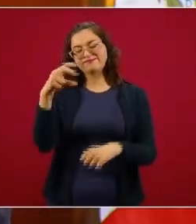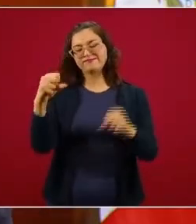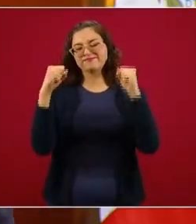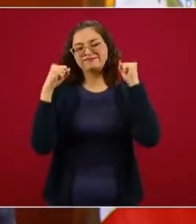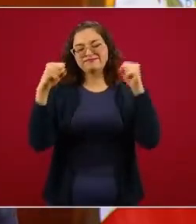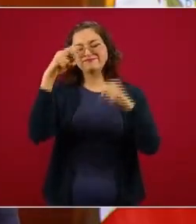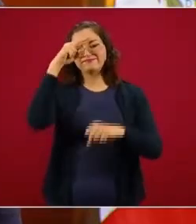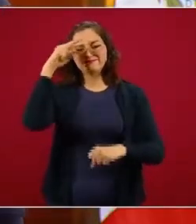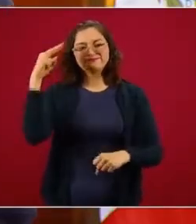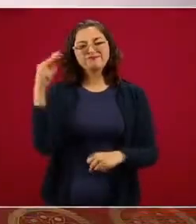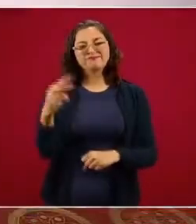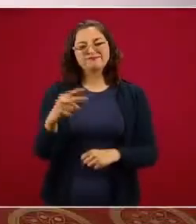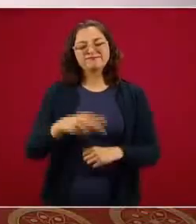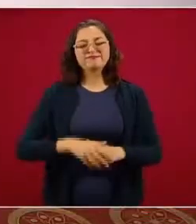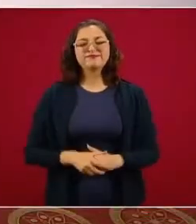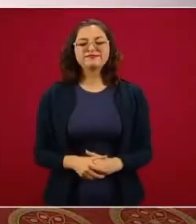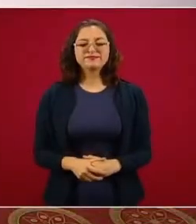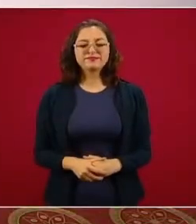México!